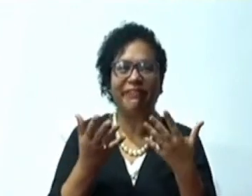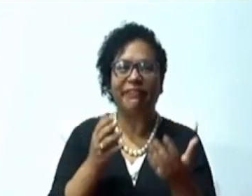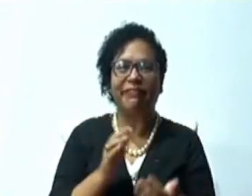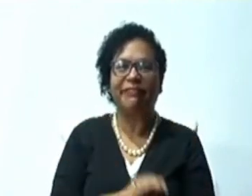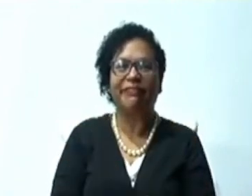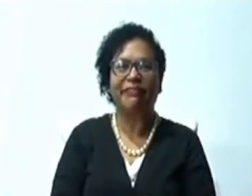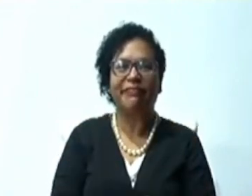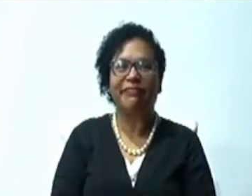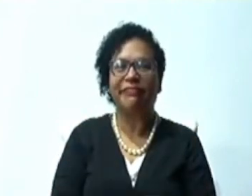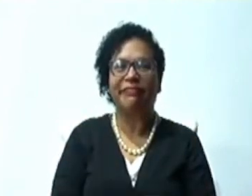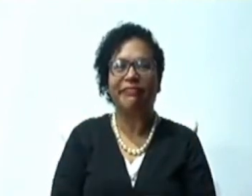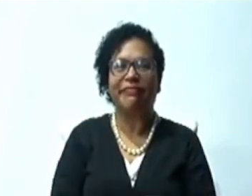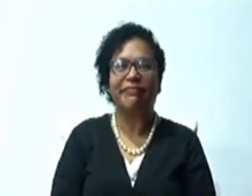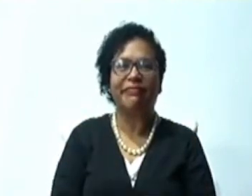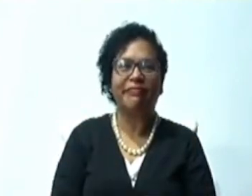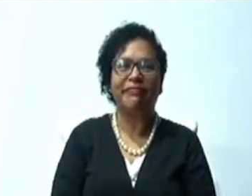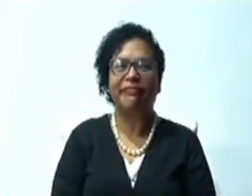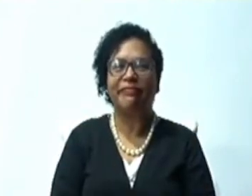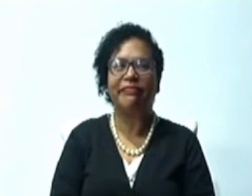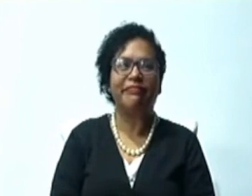Me